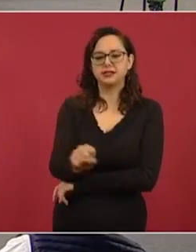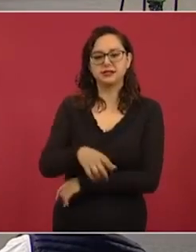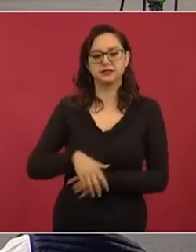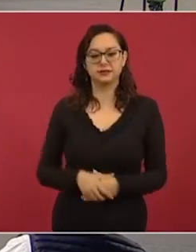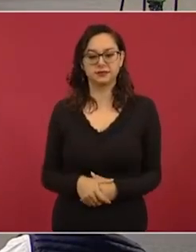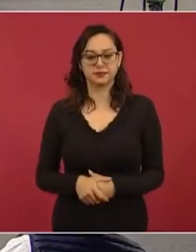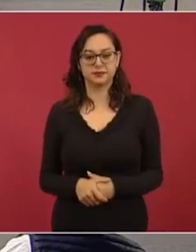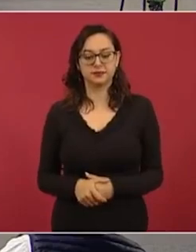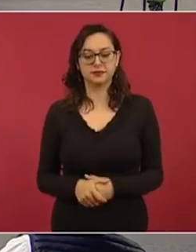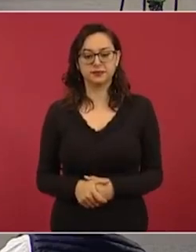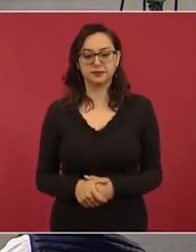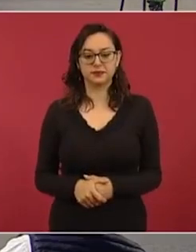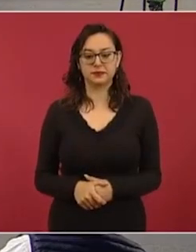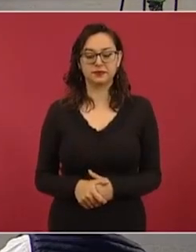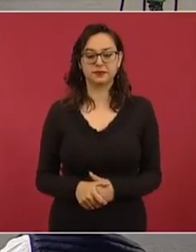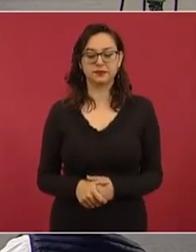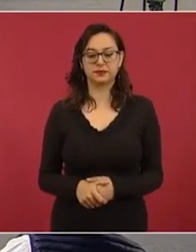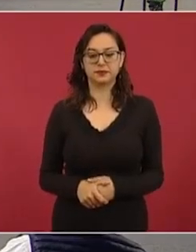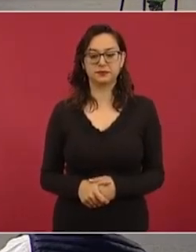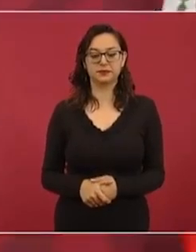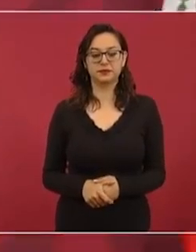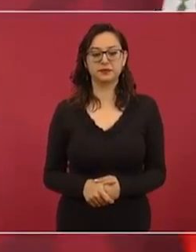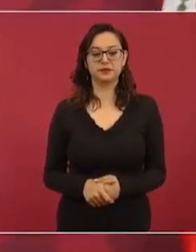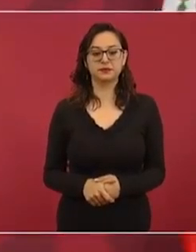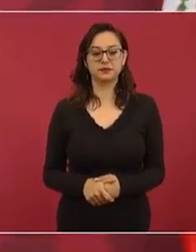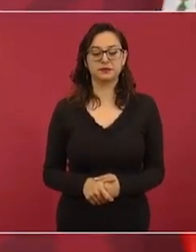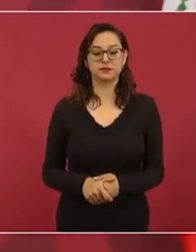Creo que la nombraron hasta,